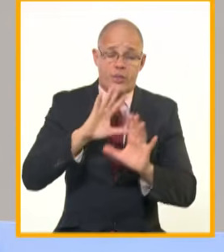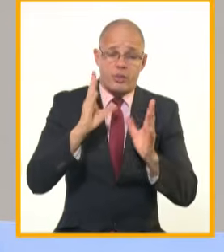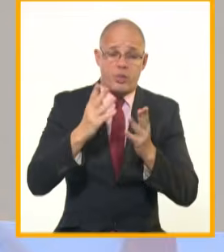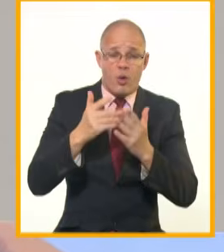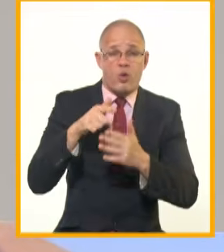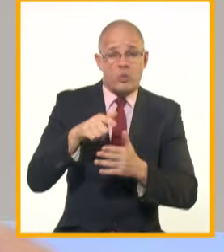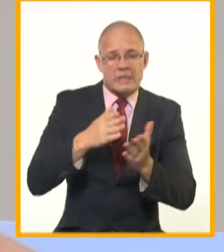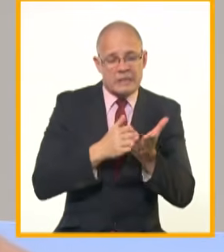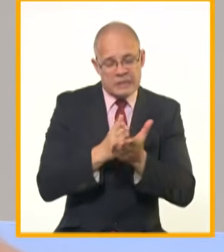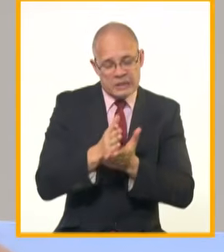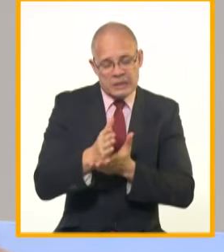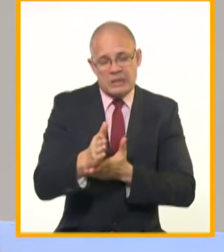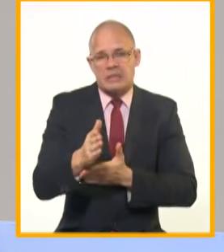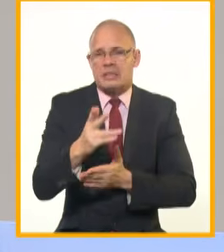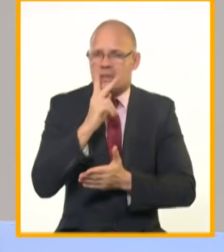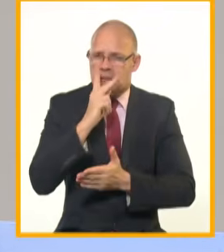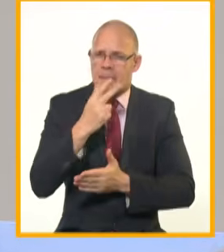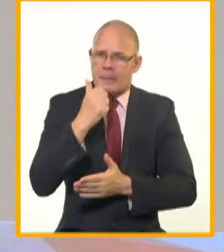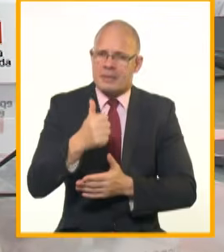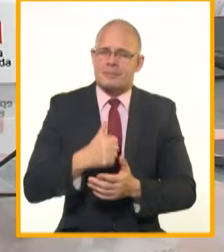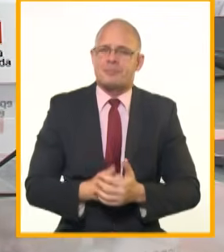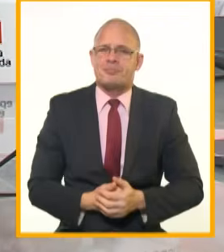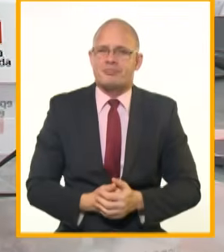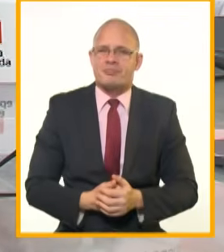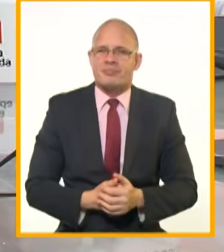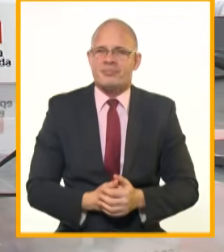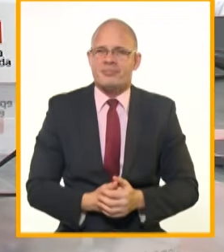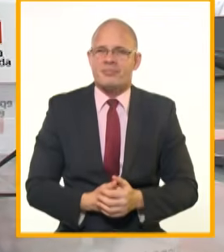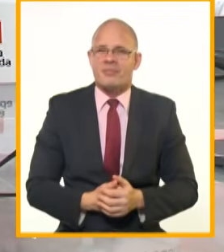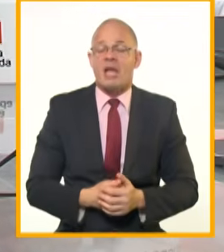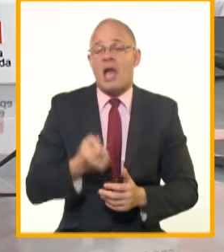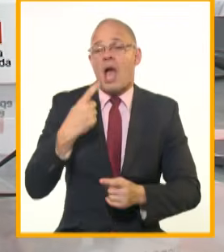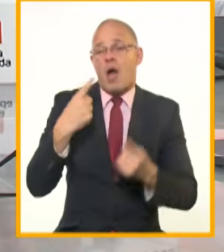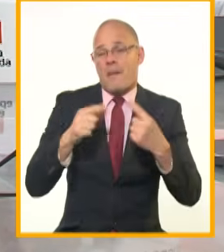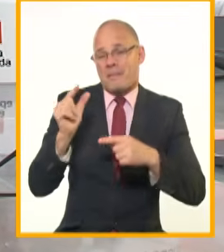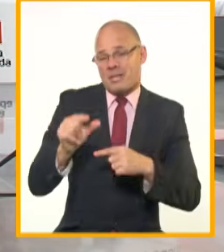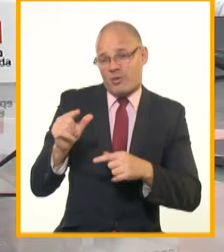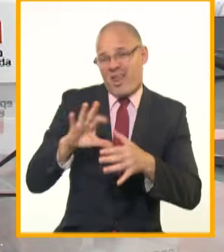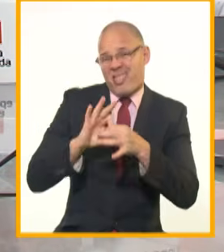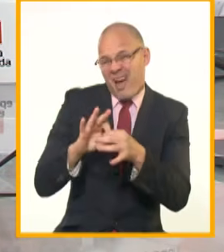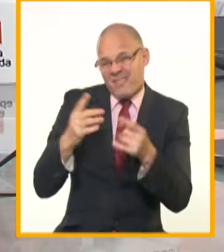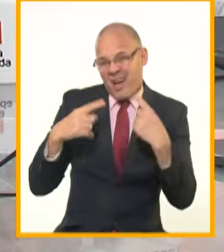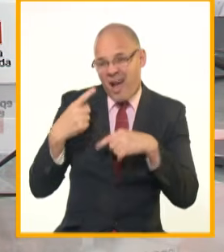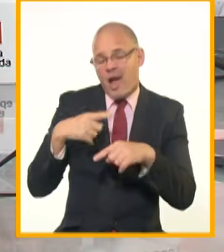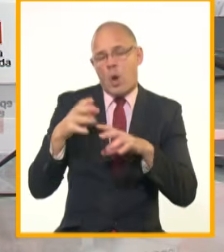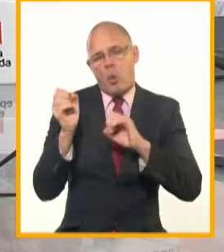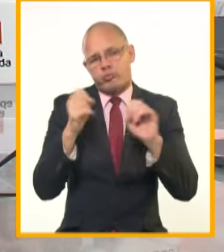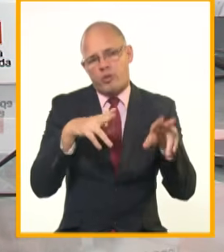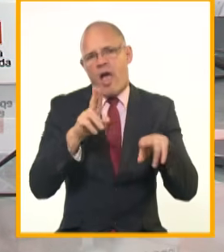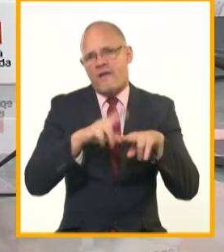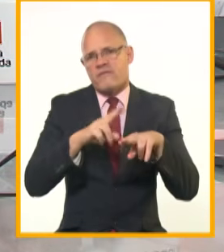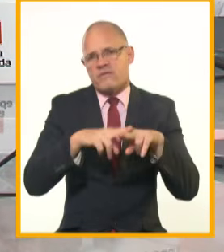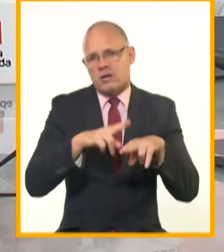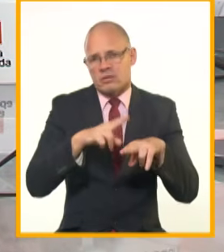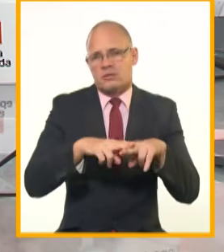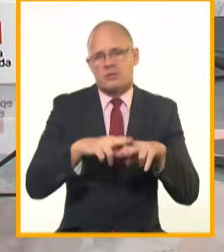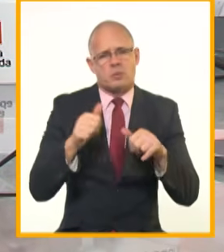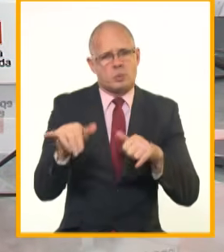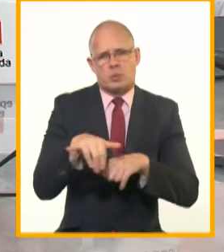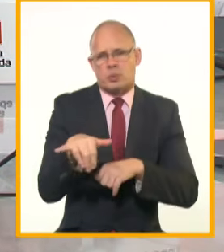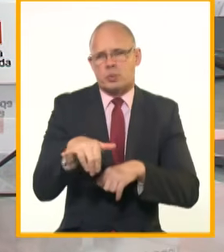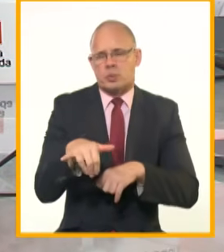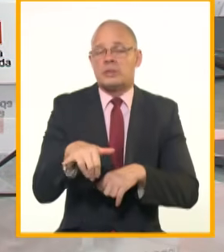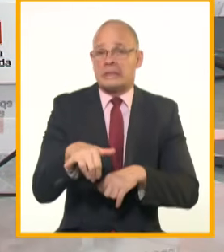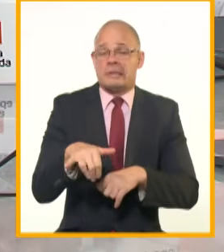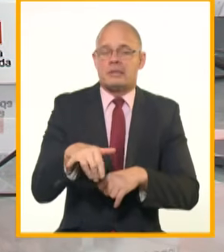puedan mantener en la provincia. Los casos más complejos se atienden en la capital y se garantiza esa posibilidad también, ¿no? Sí, existe